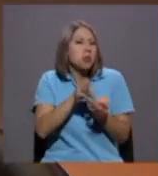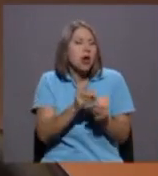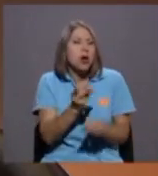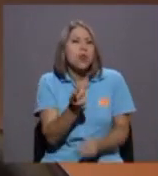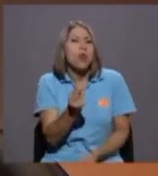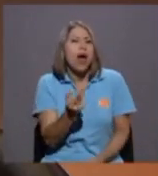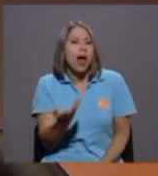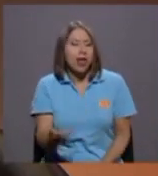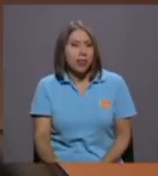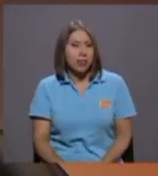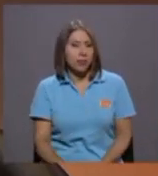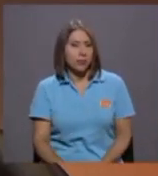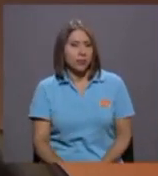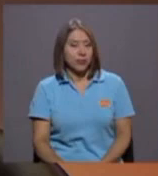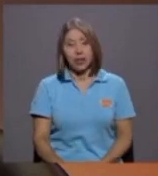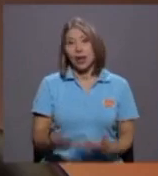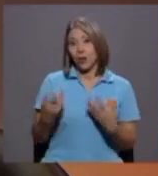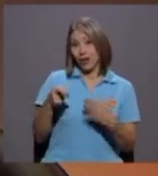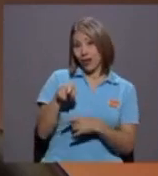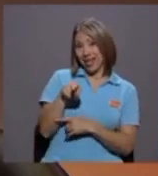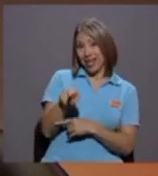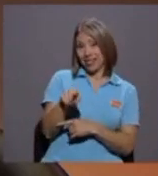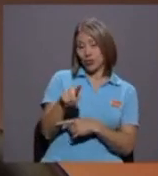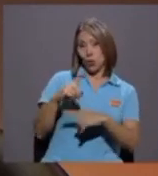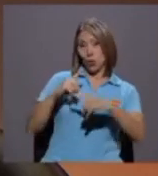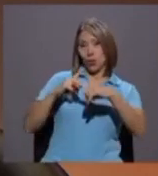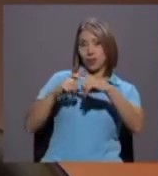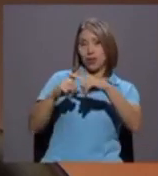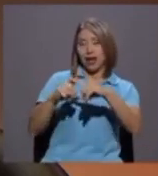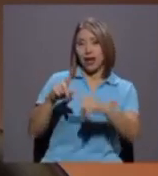o menos. Multiplicamos eso por el